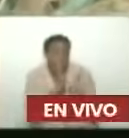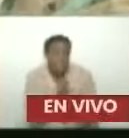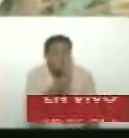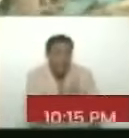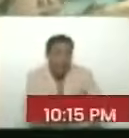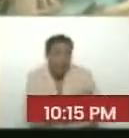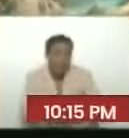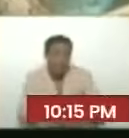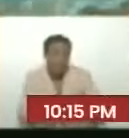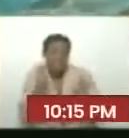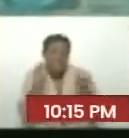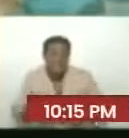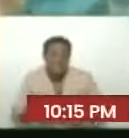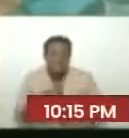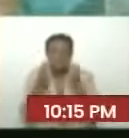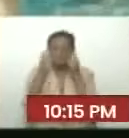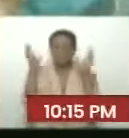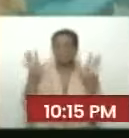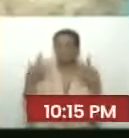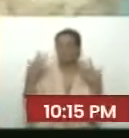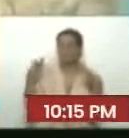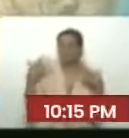bautice.